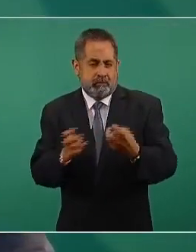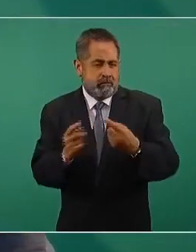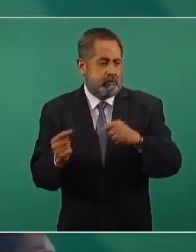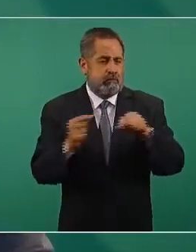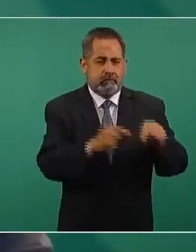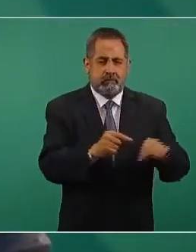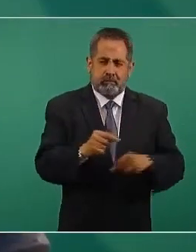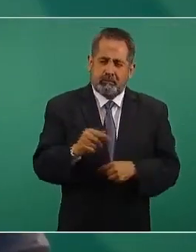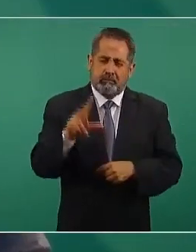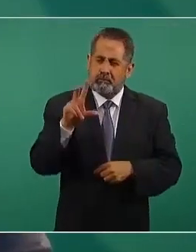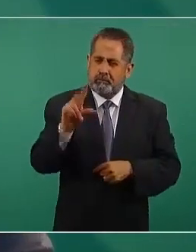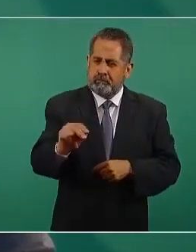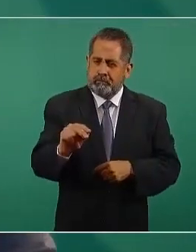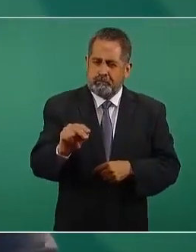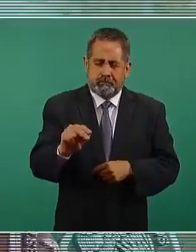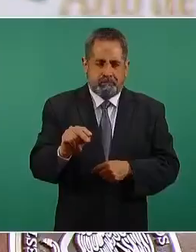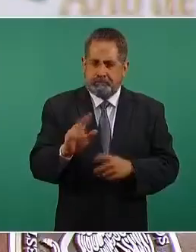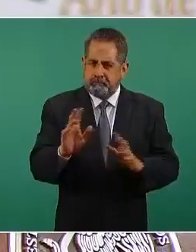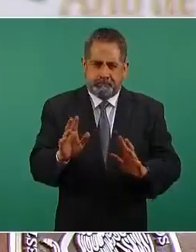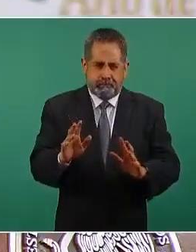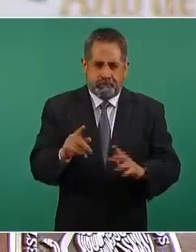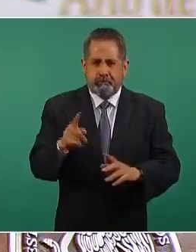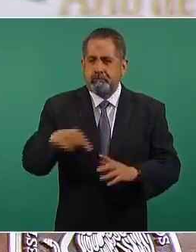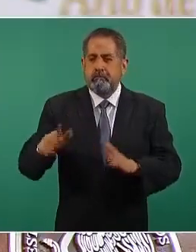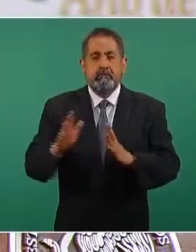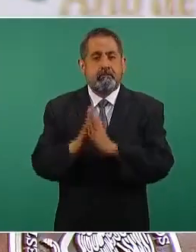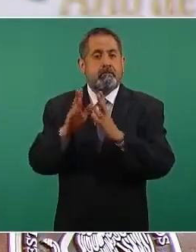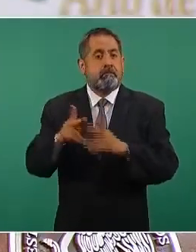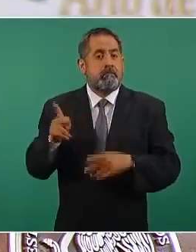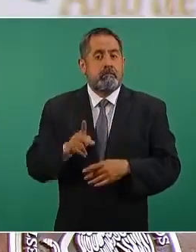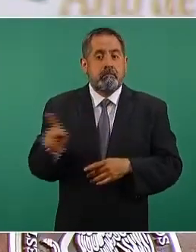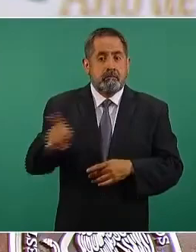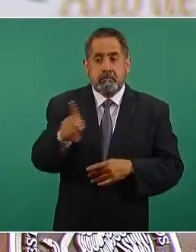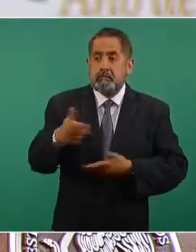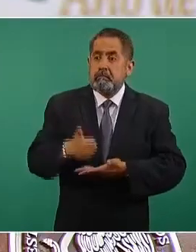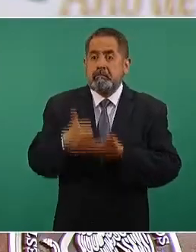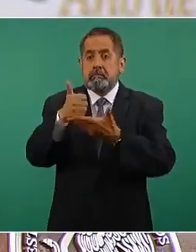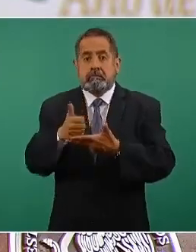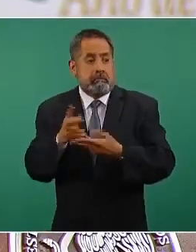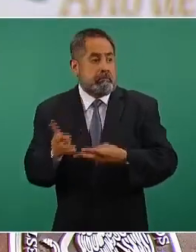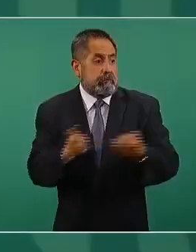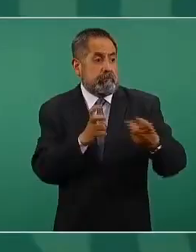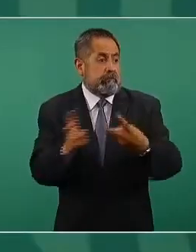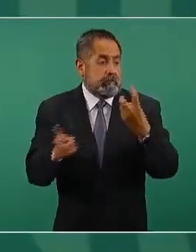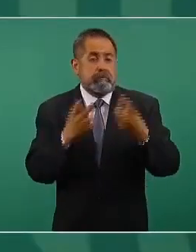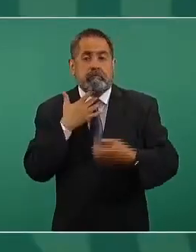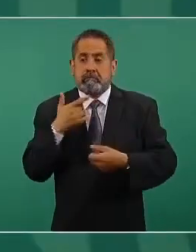se había establecido de que participaba todo el pueblo.